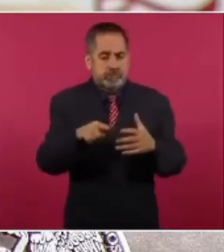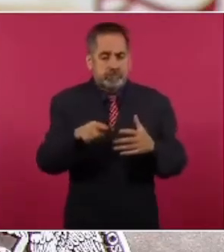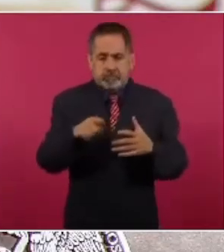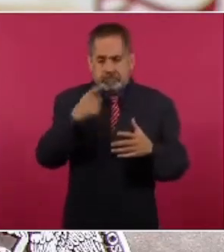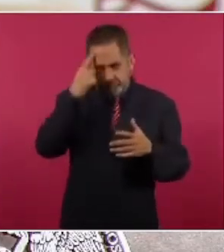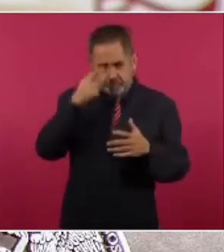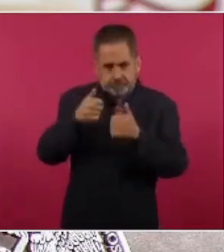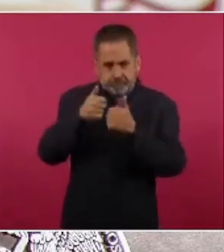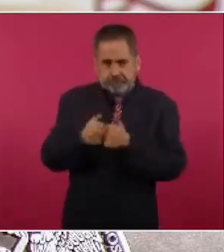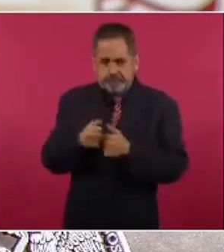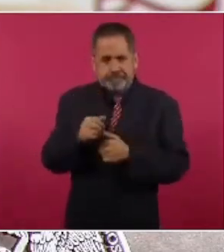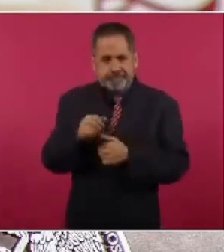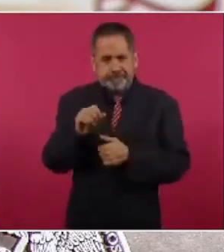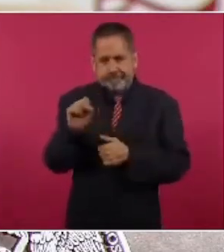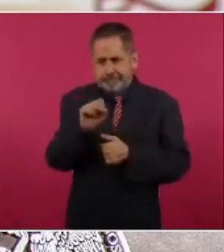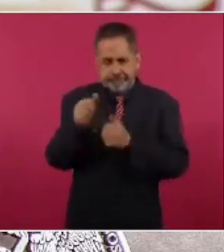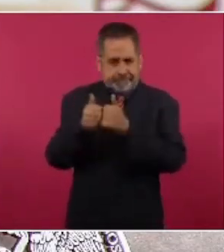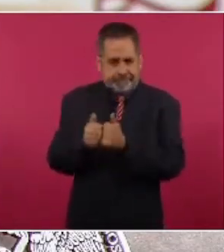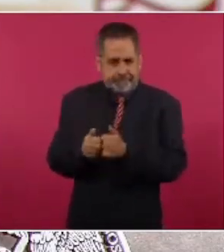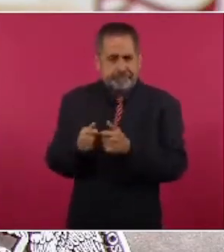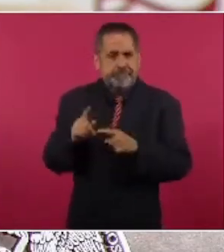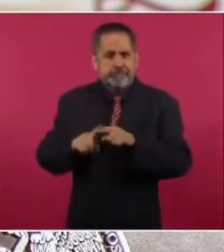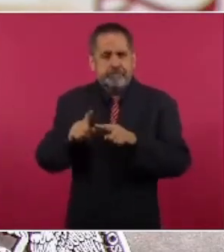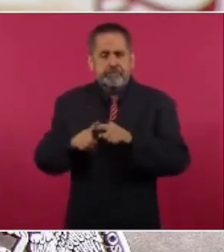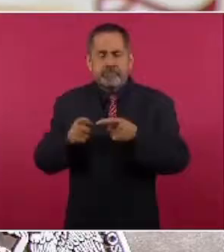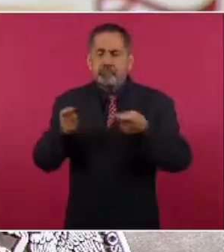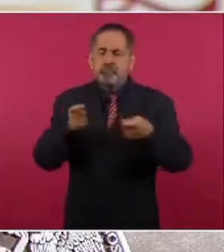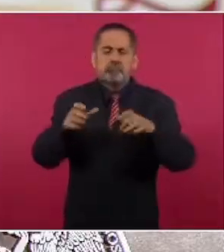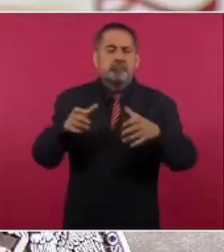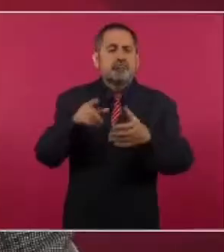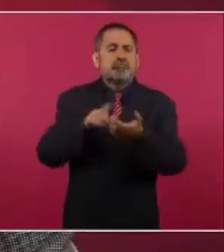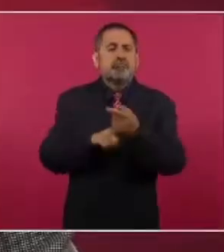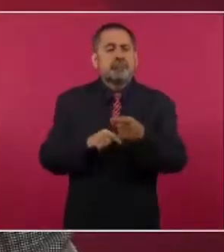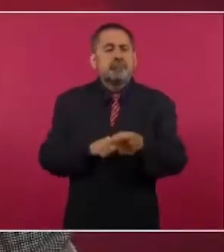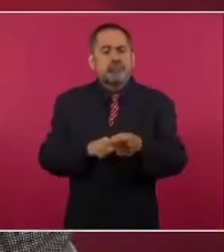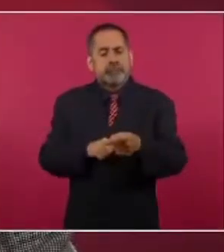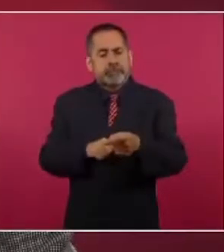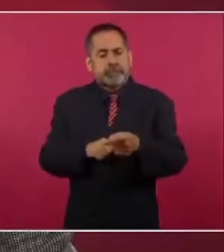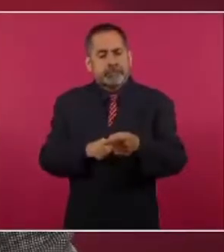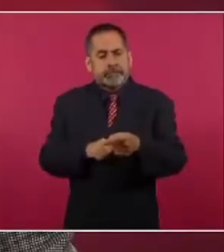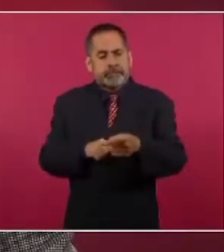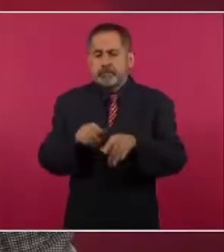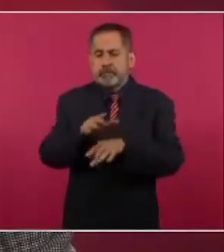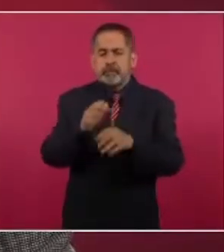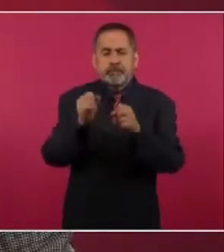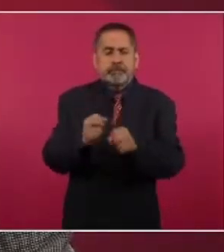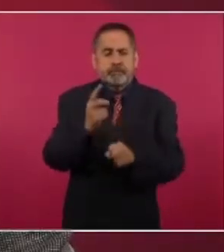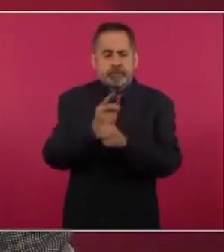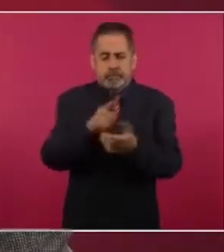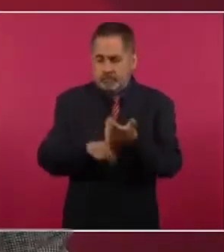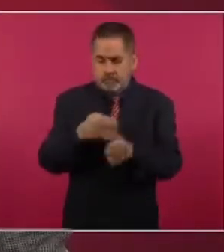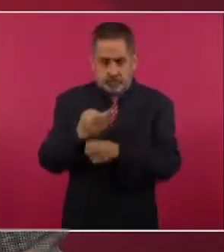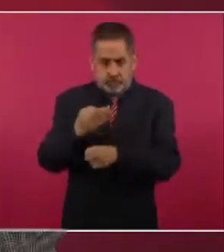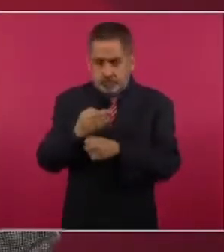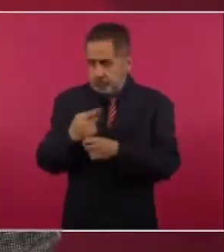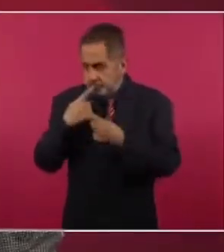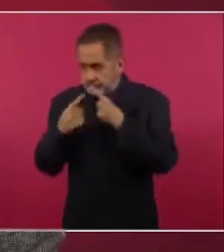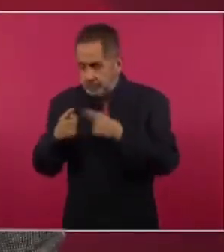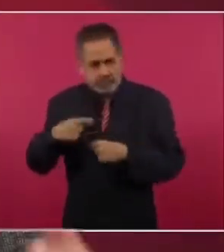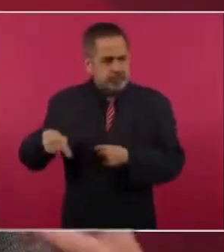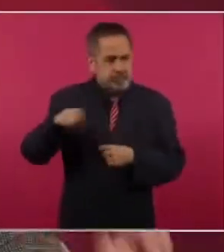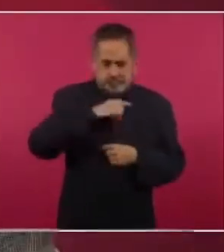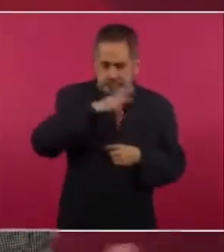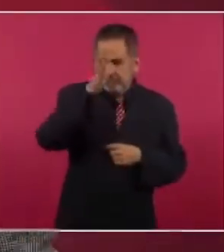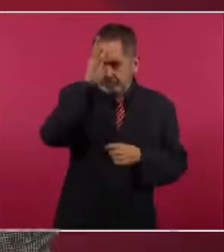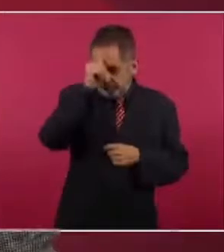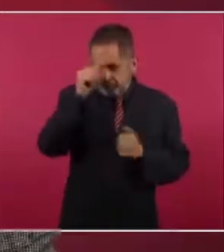en ese sábado aquí, que son los conductores de la seguridad en este momento, se acordó con